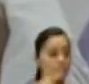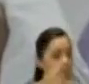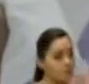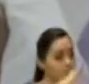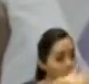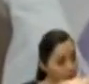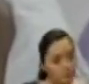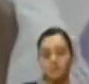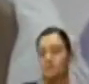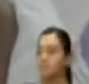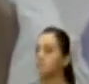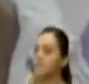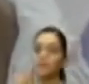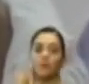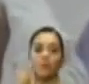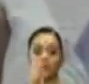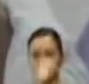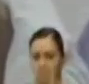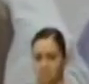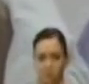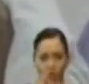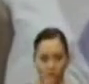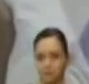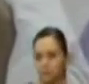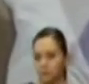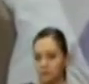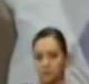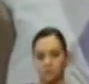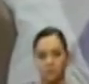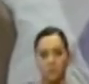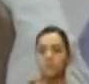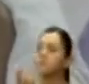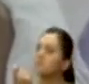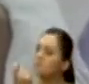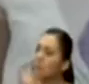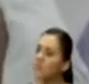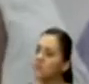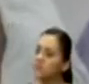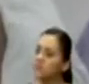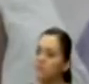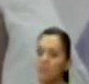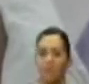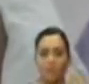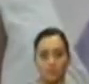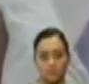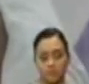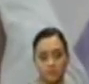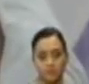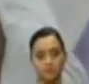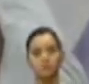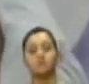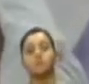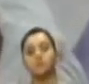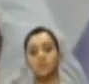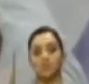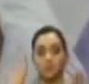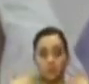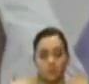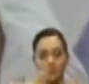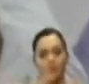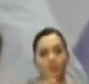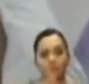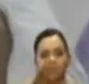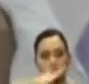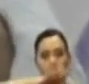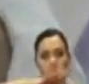después, ¿no? Si me averiguan, me recuerdan cuánto cuesta todo el tour. Entonces un nuevo atractivo para Guayaquil gracias a estos